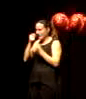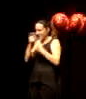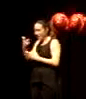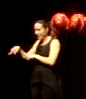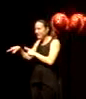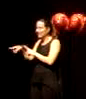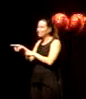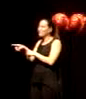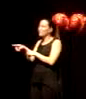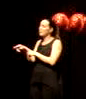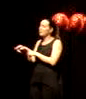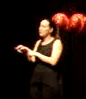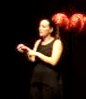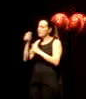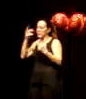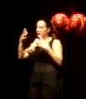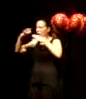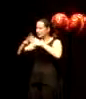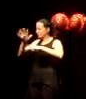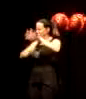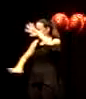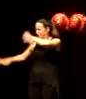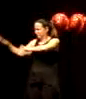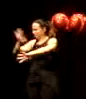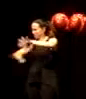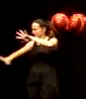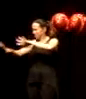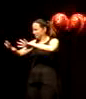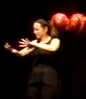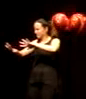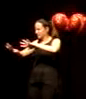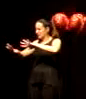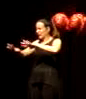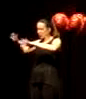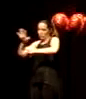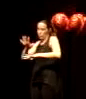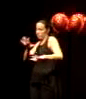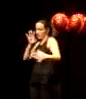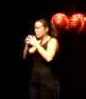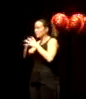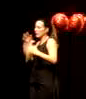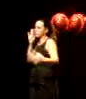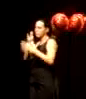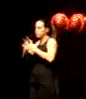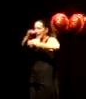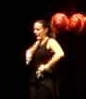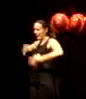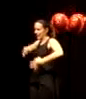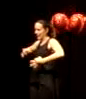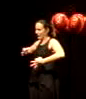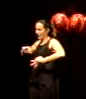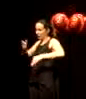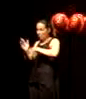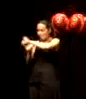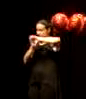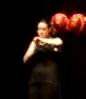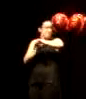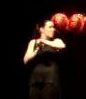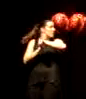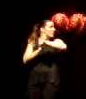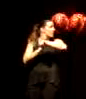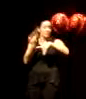imagen, vemos una estructura desordenada, una estructura de la realidad. La imagen contraria es una